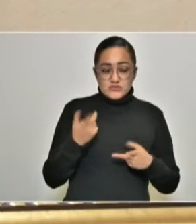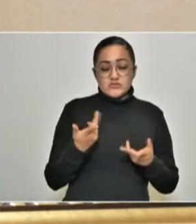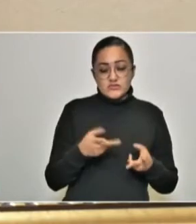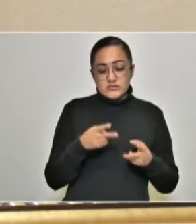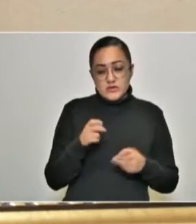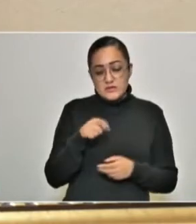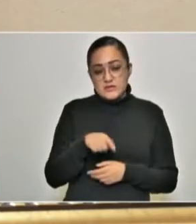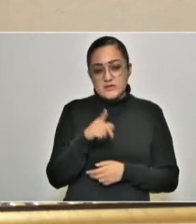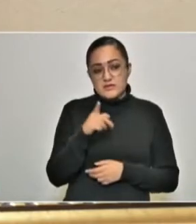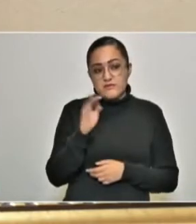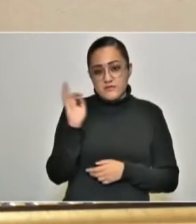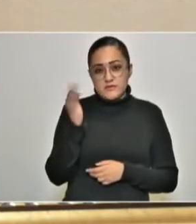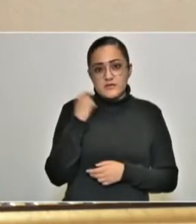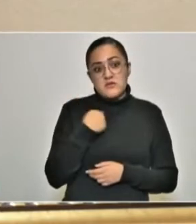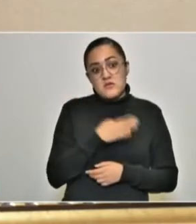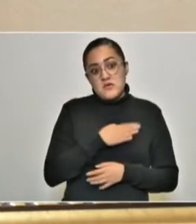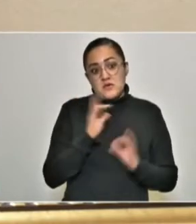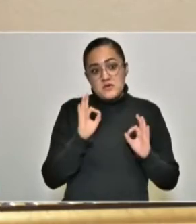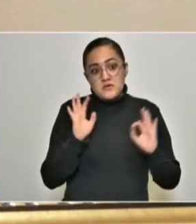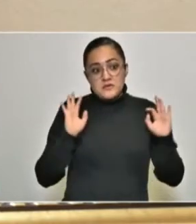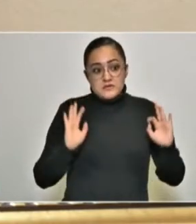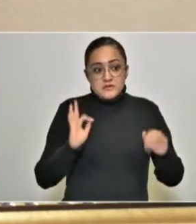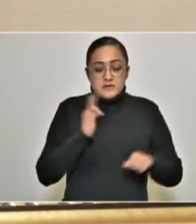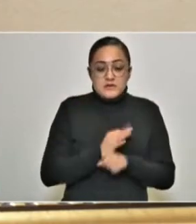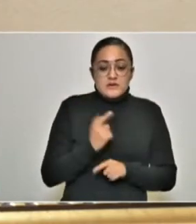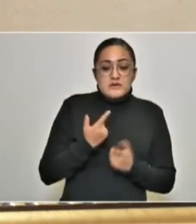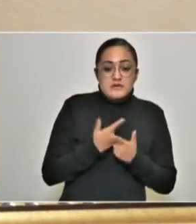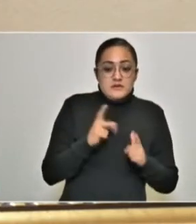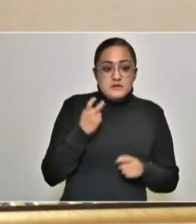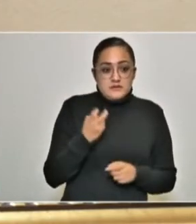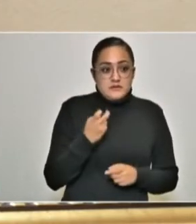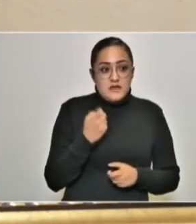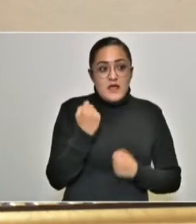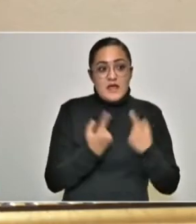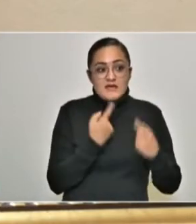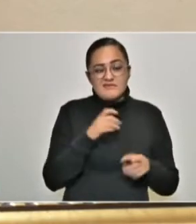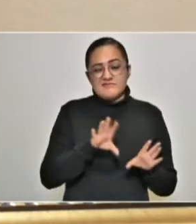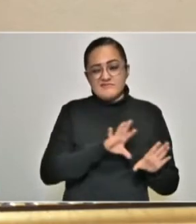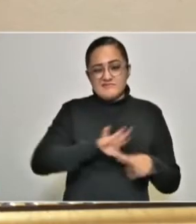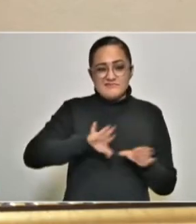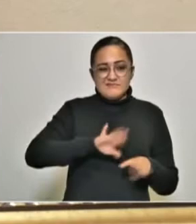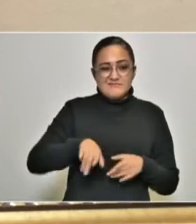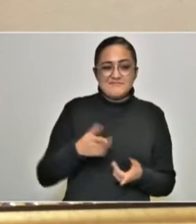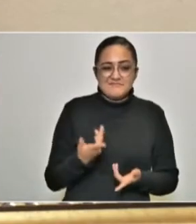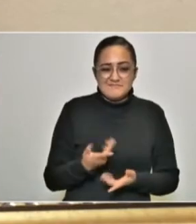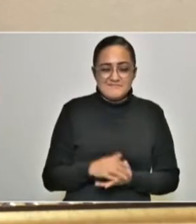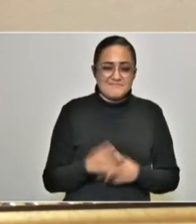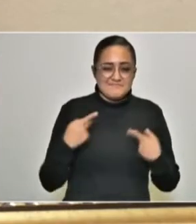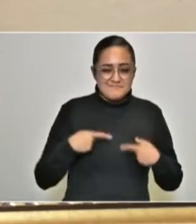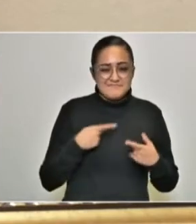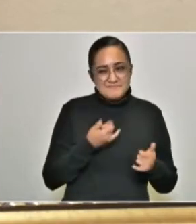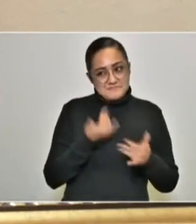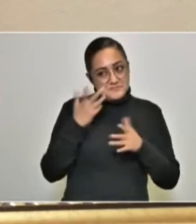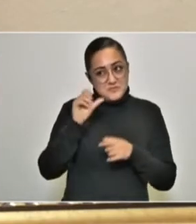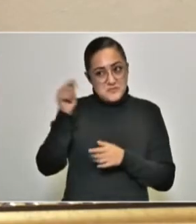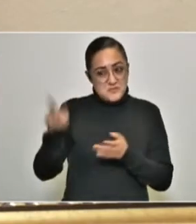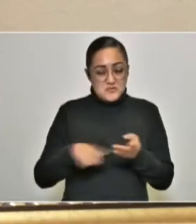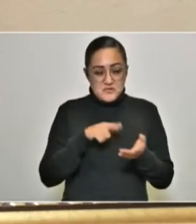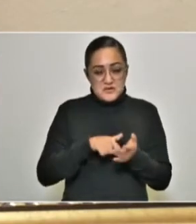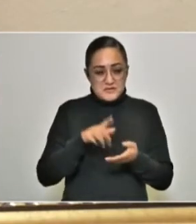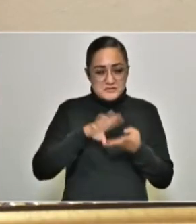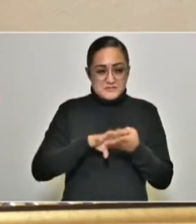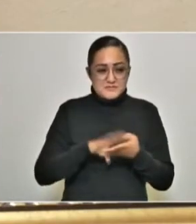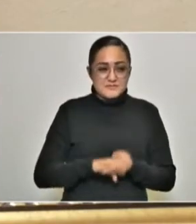ser muy bueno que ahí nos liberen de algunos cargos el mandatario informó que ha instruido a la